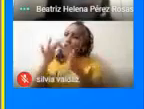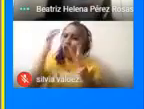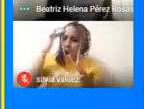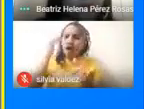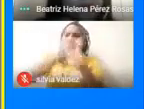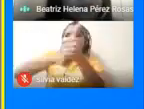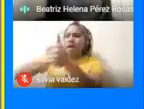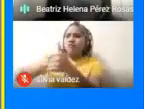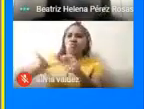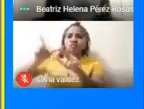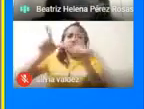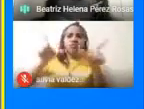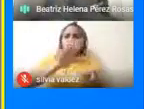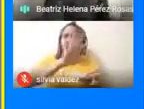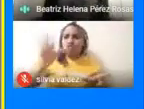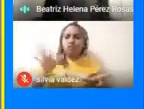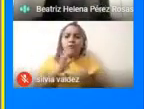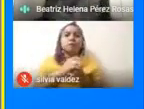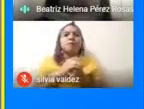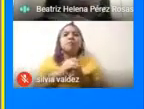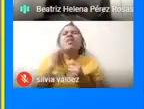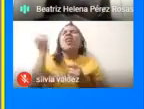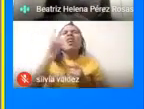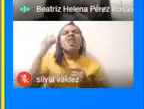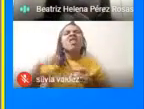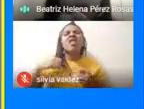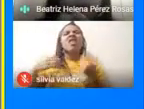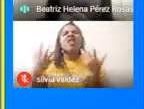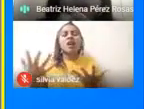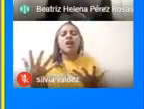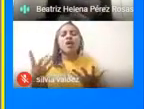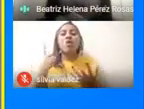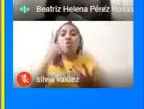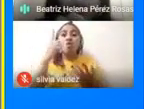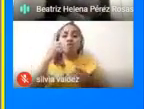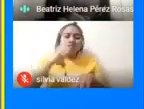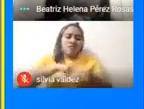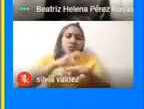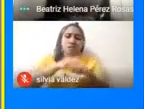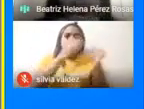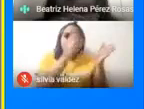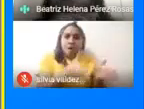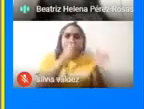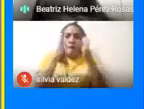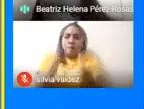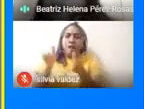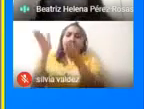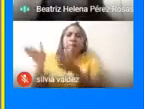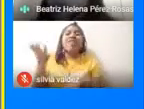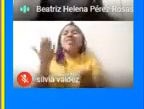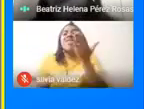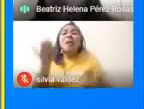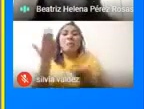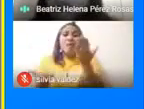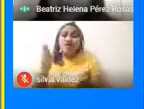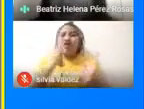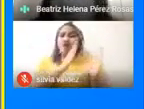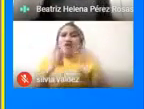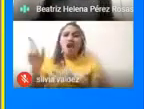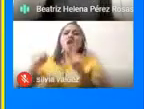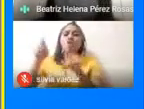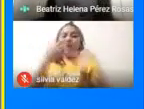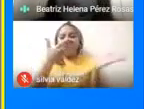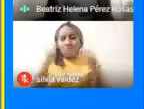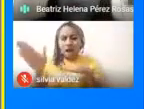ellos. Por lo general tienen un periodo de tiempo concreto, eso depende del orden, hay unos planes de